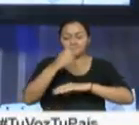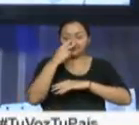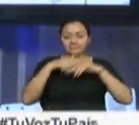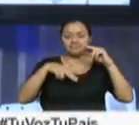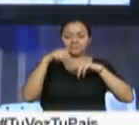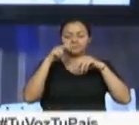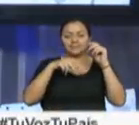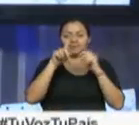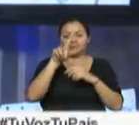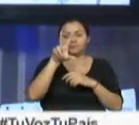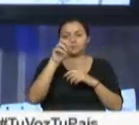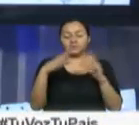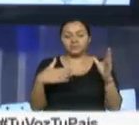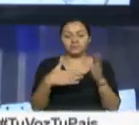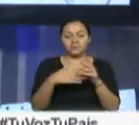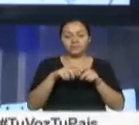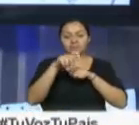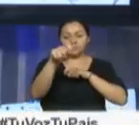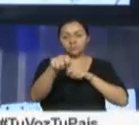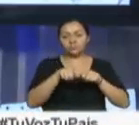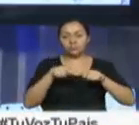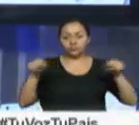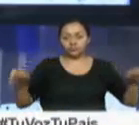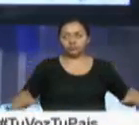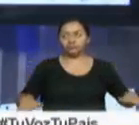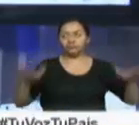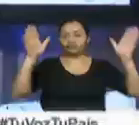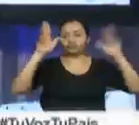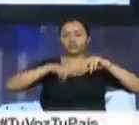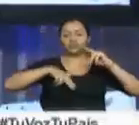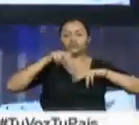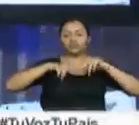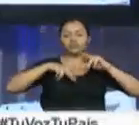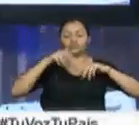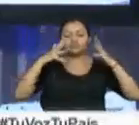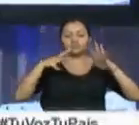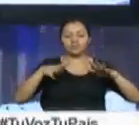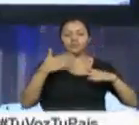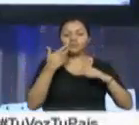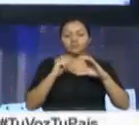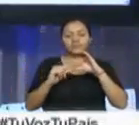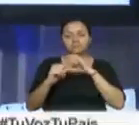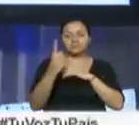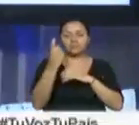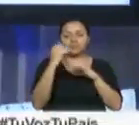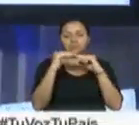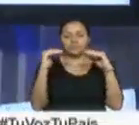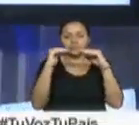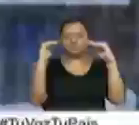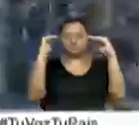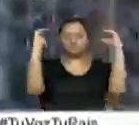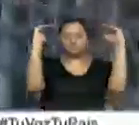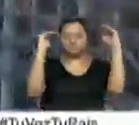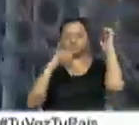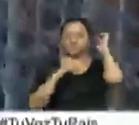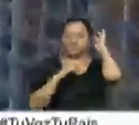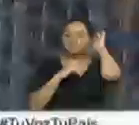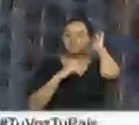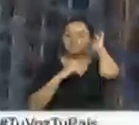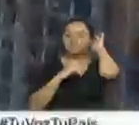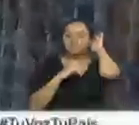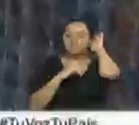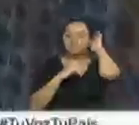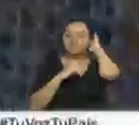de 130 mil metros cuadrados de construcción distribuidos en 11 pisos.